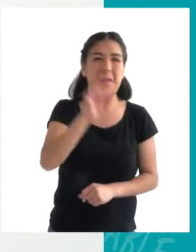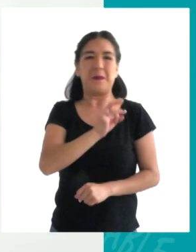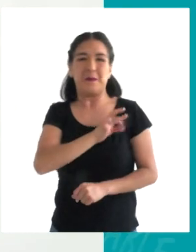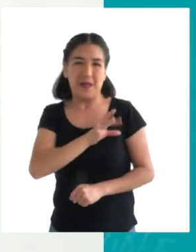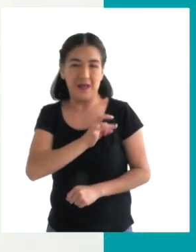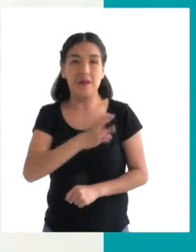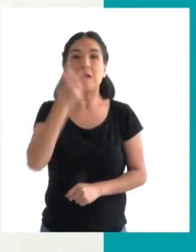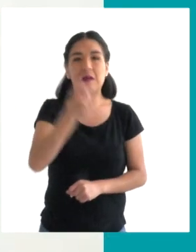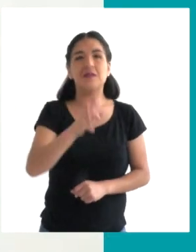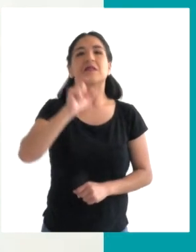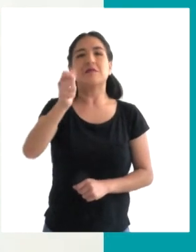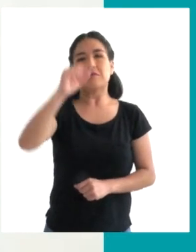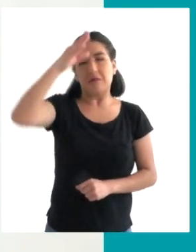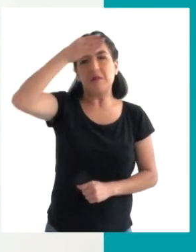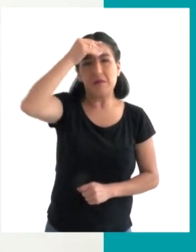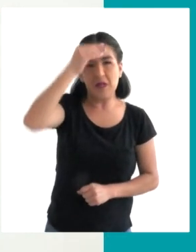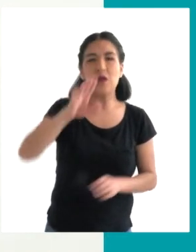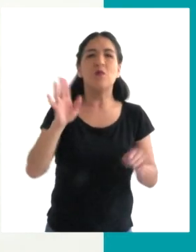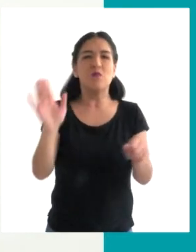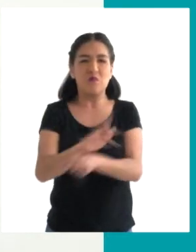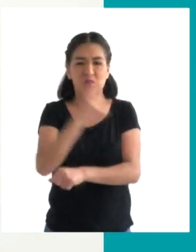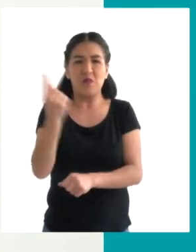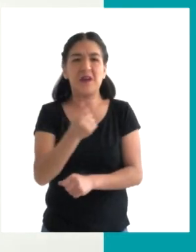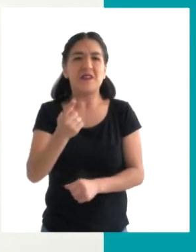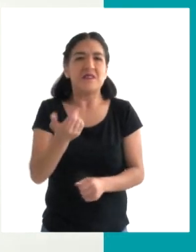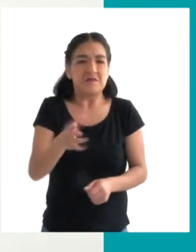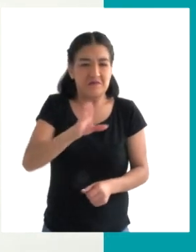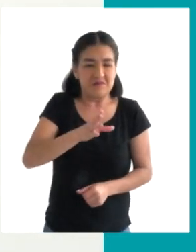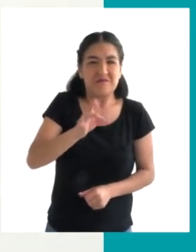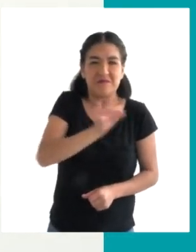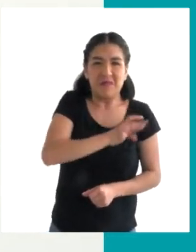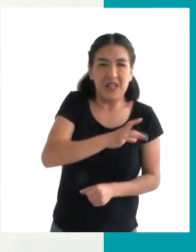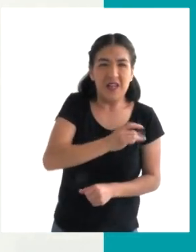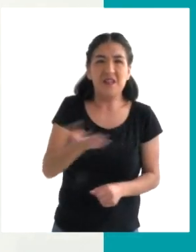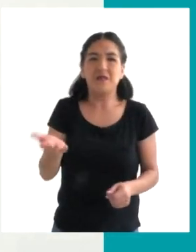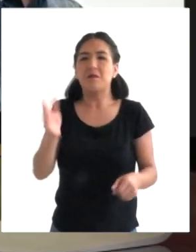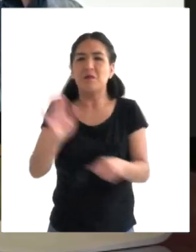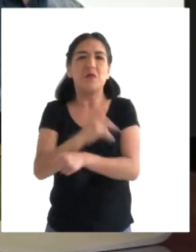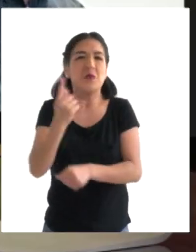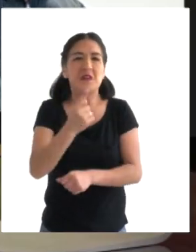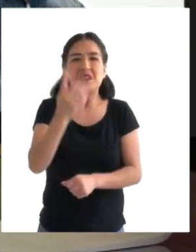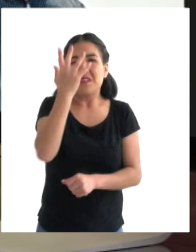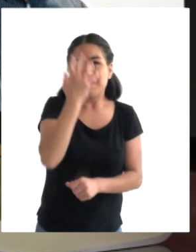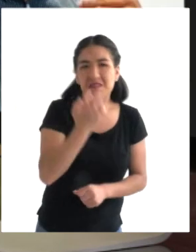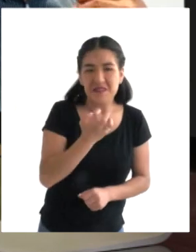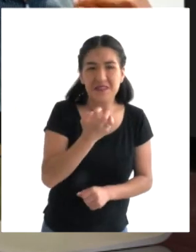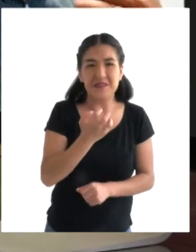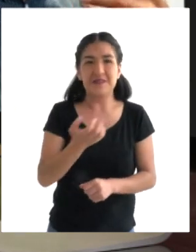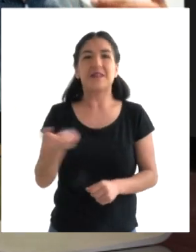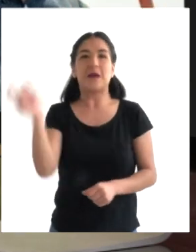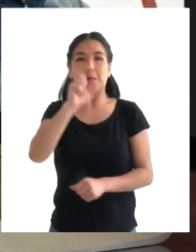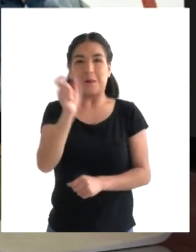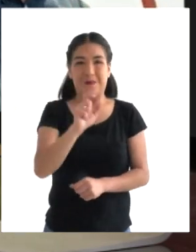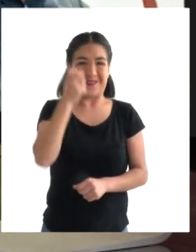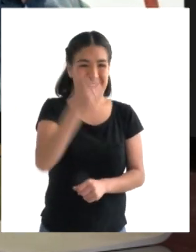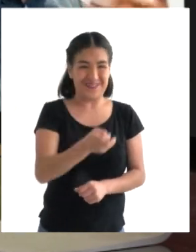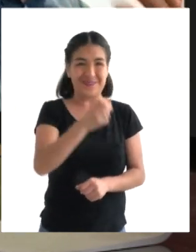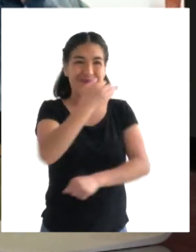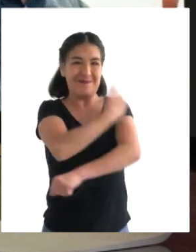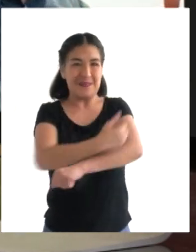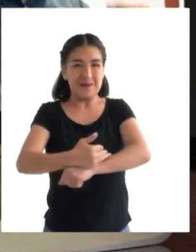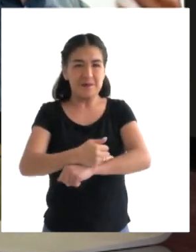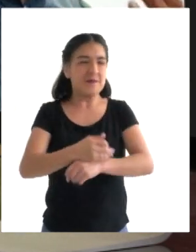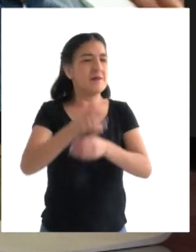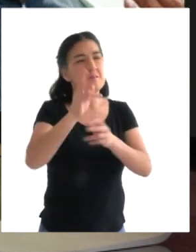tiene que aprender es justamente por qué tienes miedo, por qué tienes enojo y por qué tienes tristeza. Cuando uno junto con la familia empieza